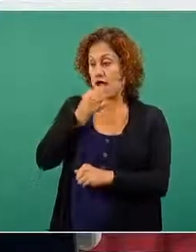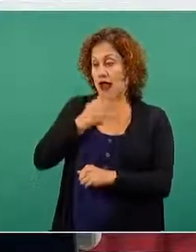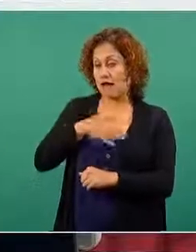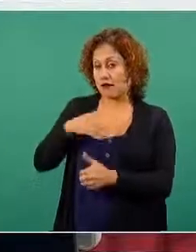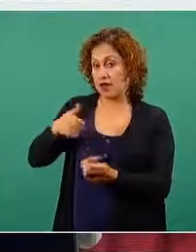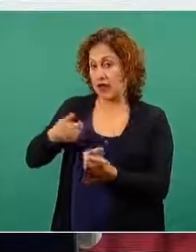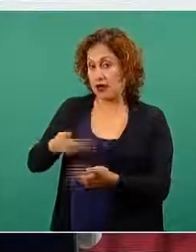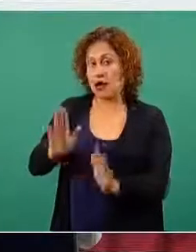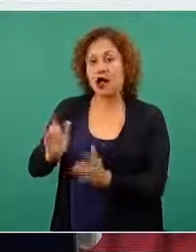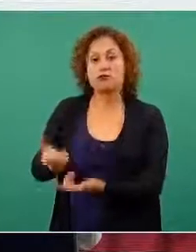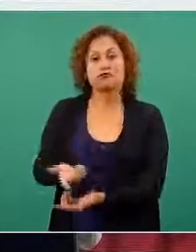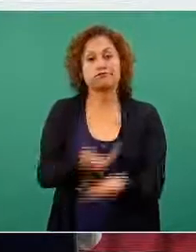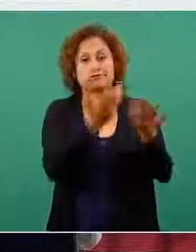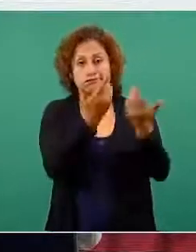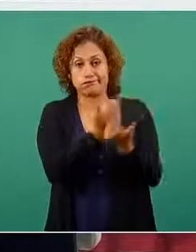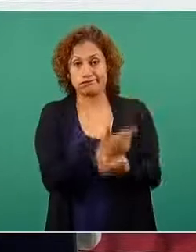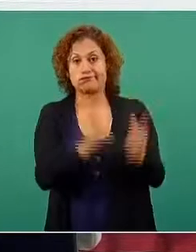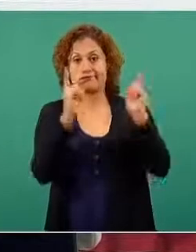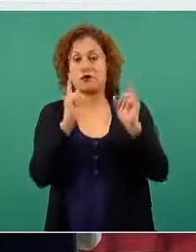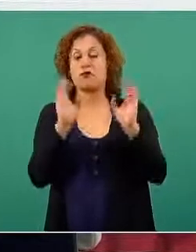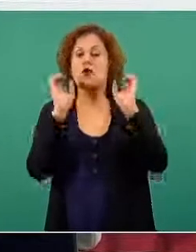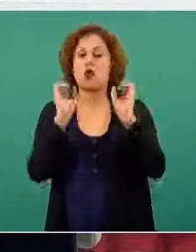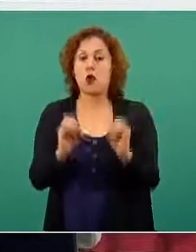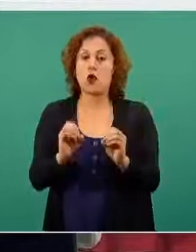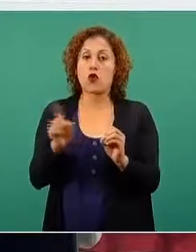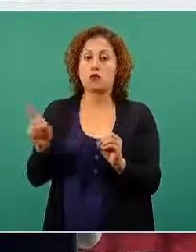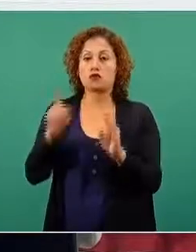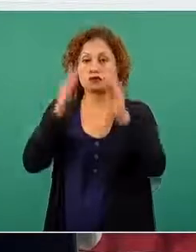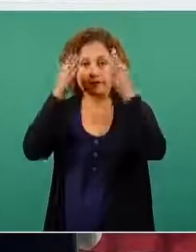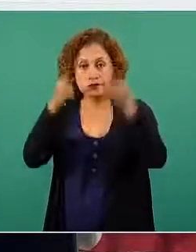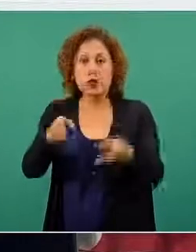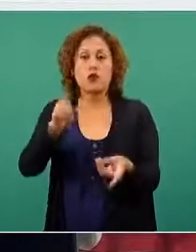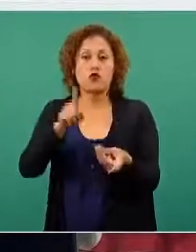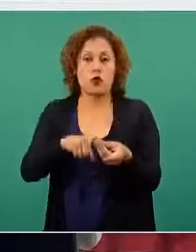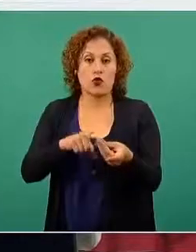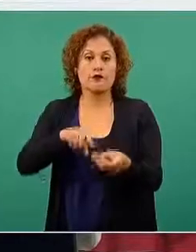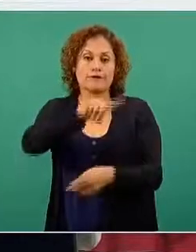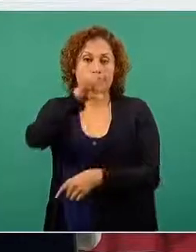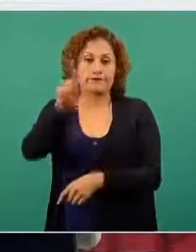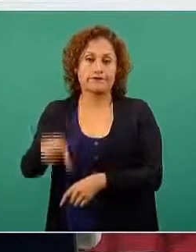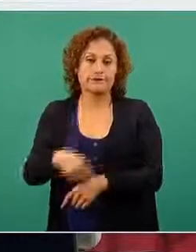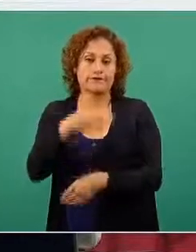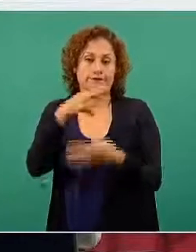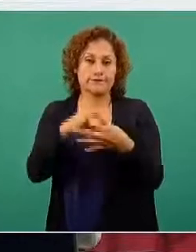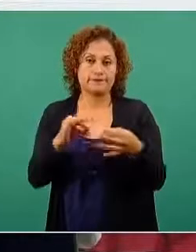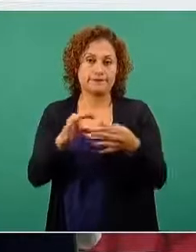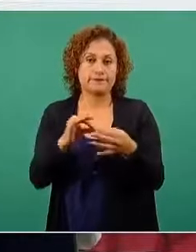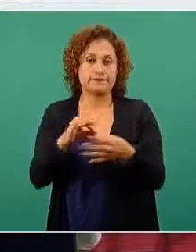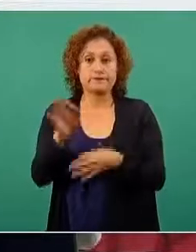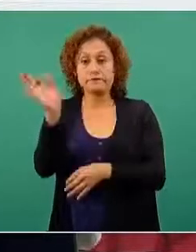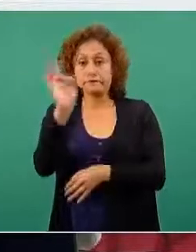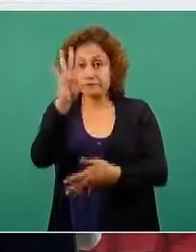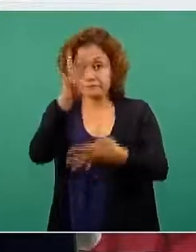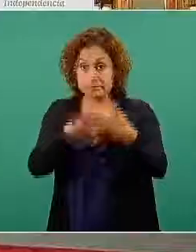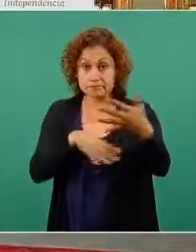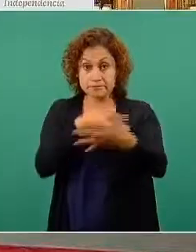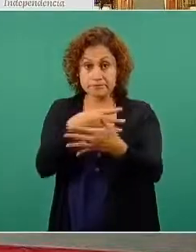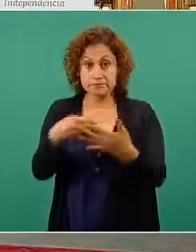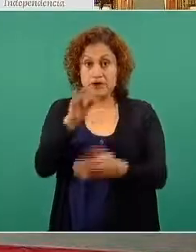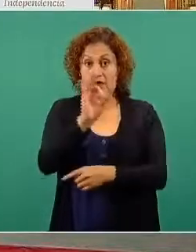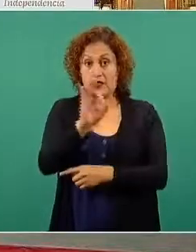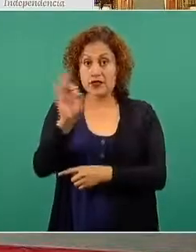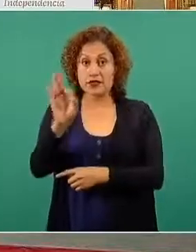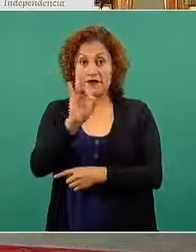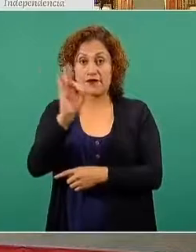libera y en dónde lo usaremos, ya lo comentaremos, en dónde lo usaremos. Es posible que el calendario que originalmente